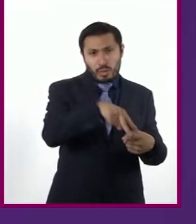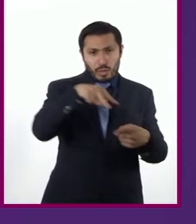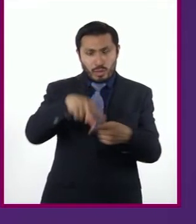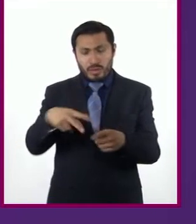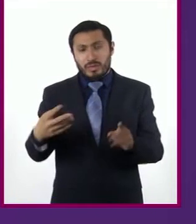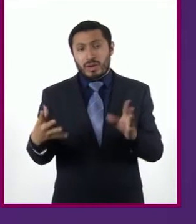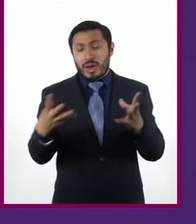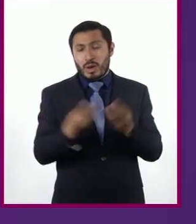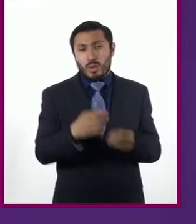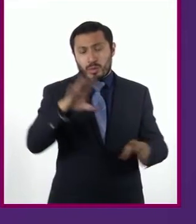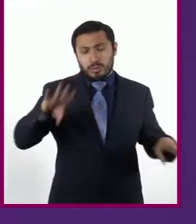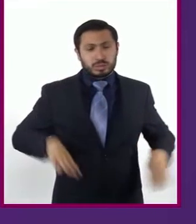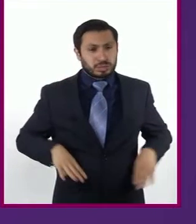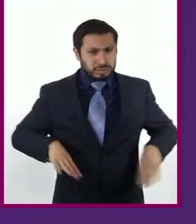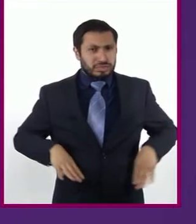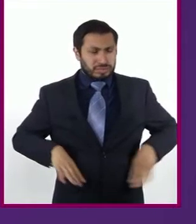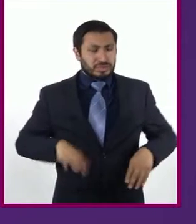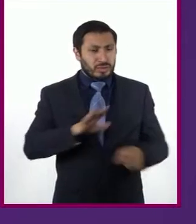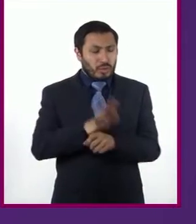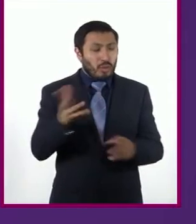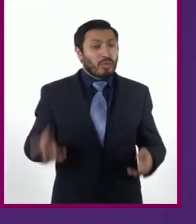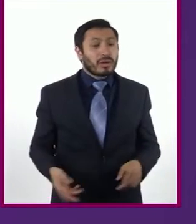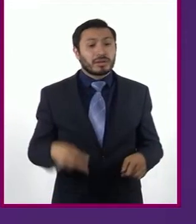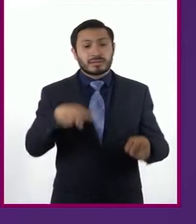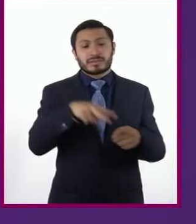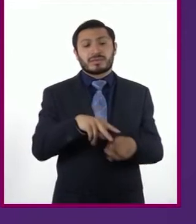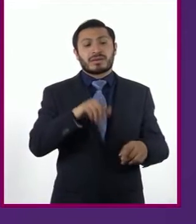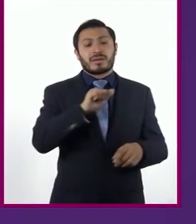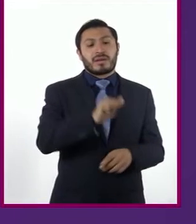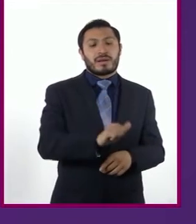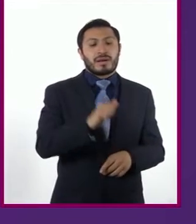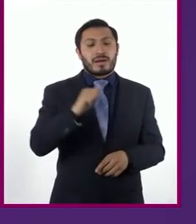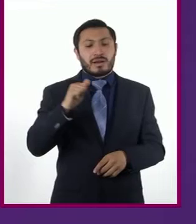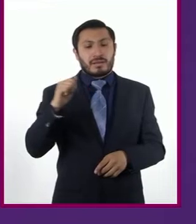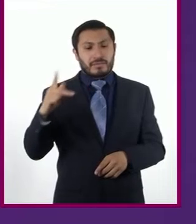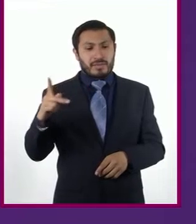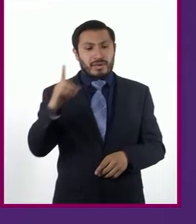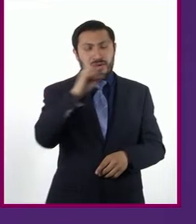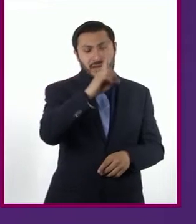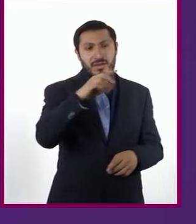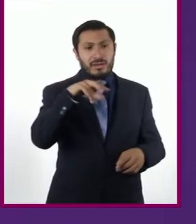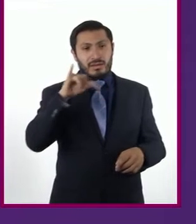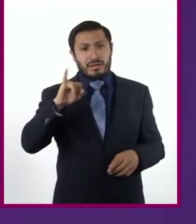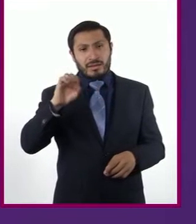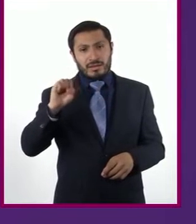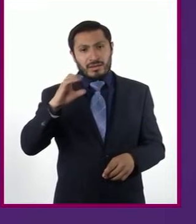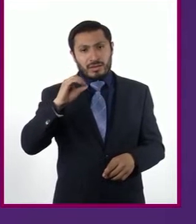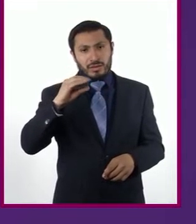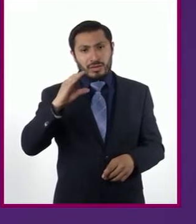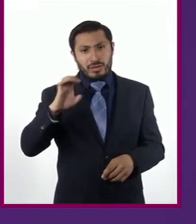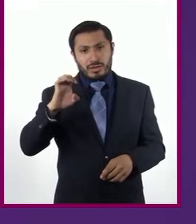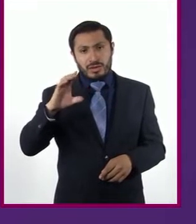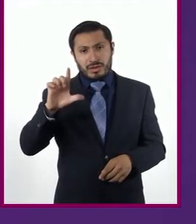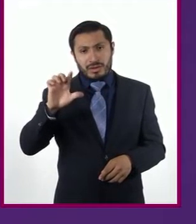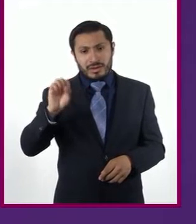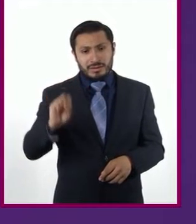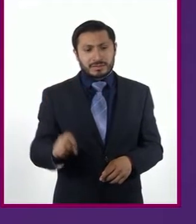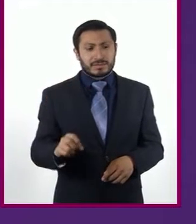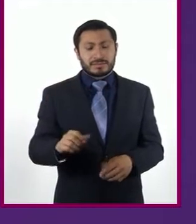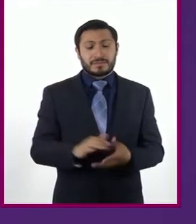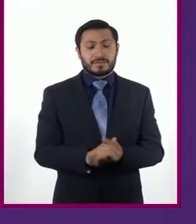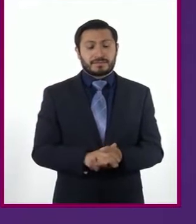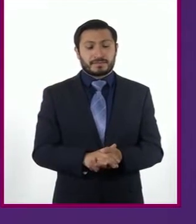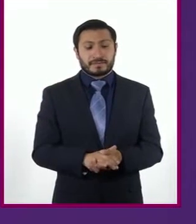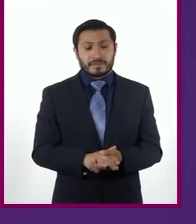algunas características. El triángulo APD es isósceles porque el segmento AP es igual a